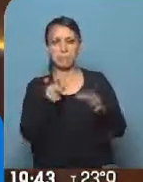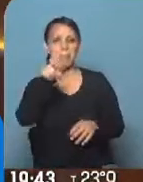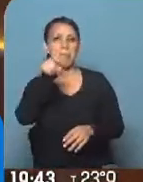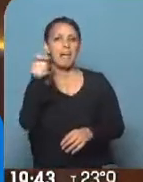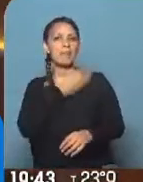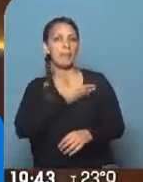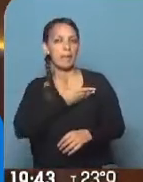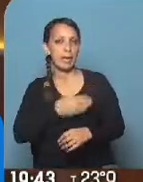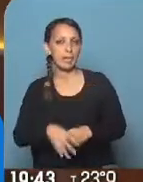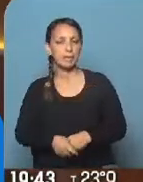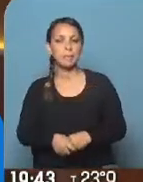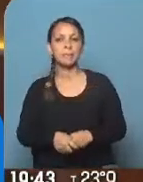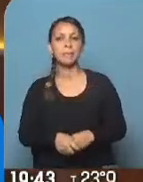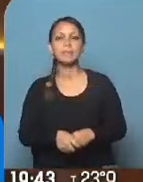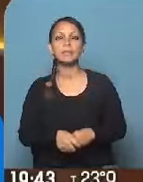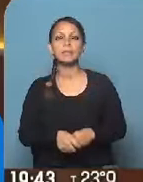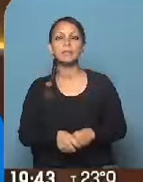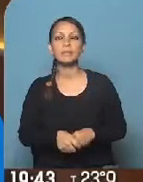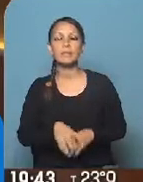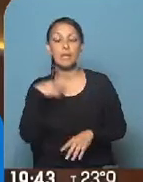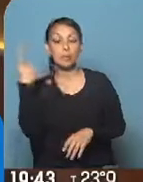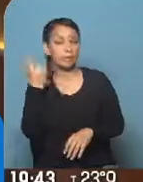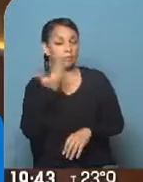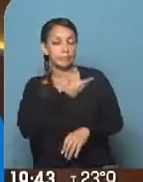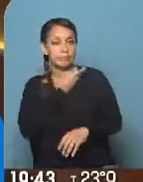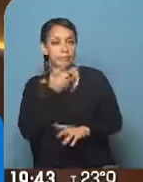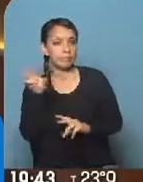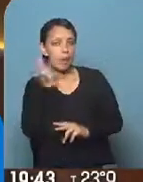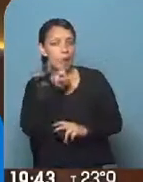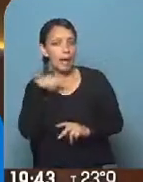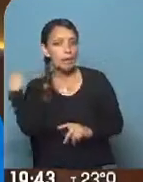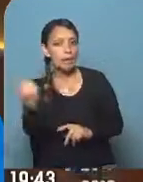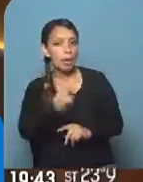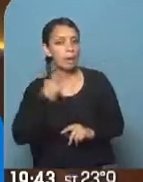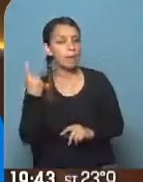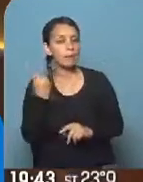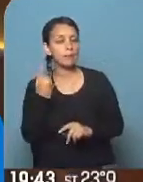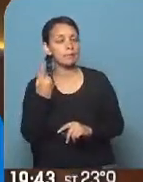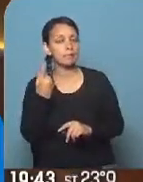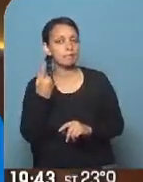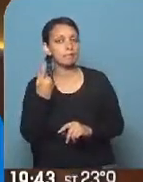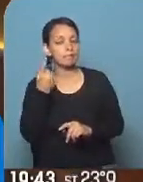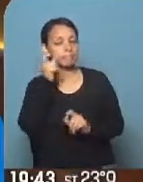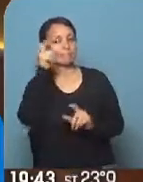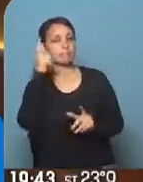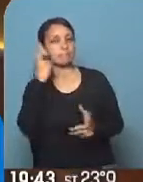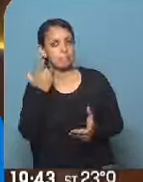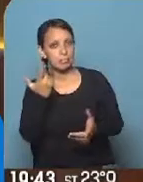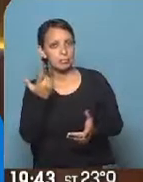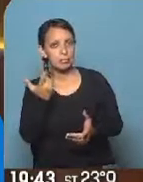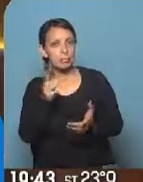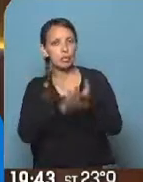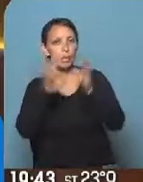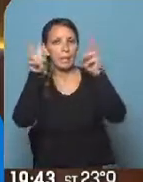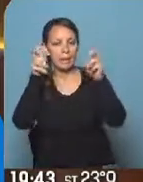y nos golpeó a todas las mujeres y a todos los que a todos los que trabajamos en la temática ajena